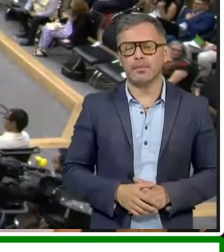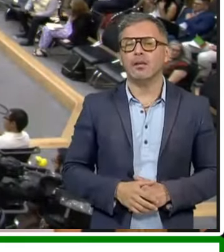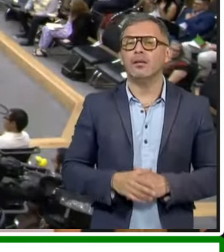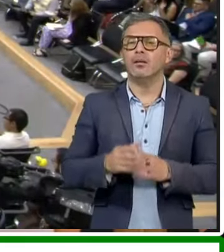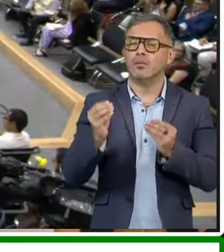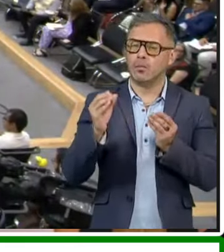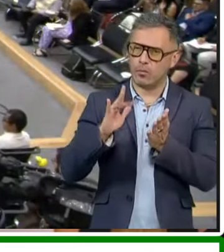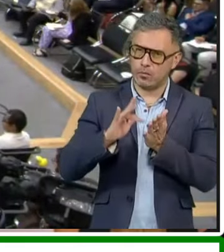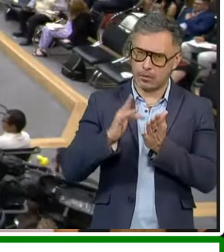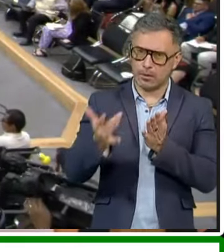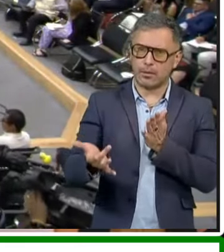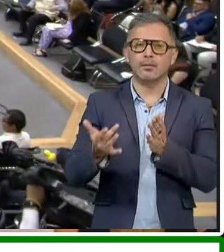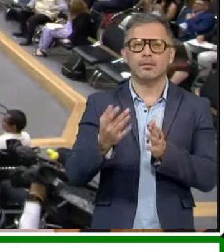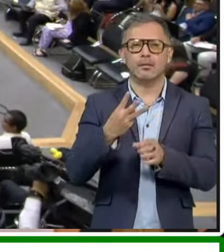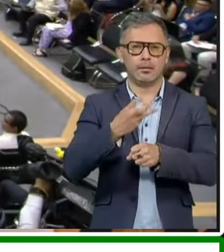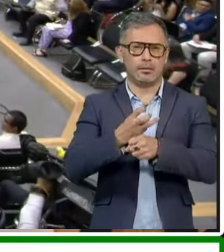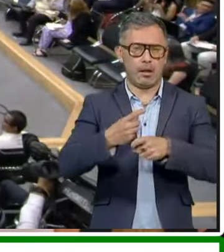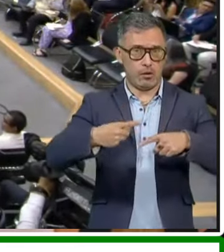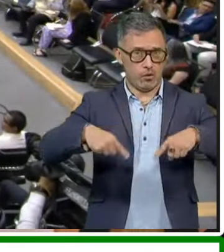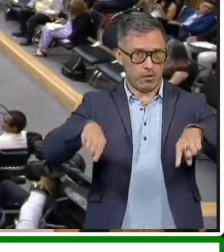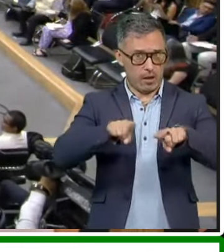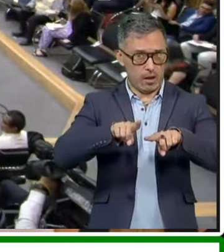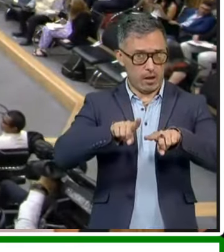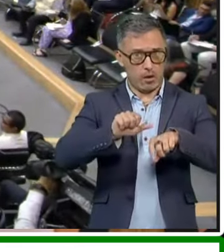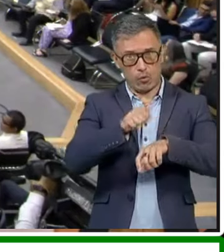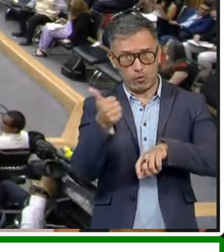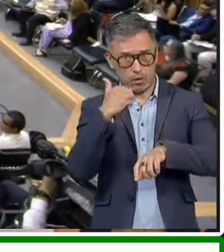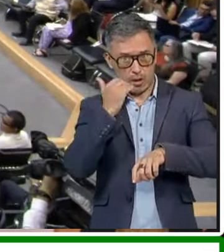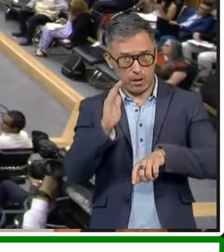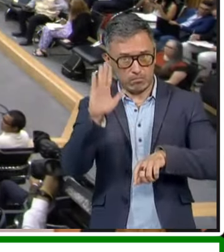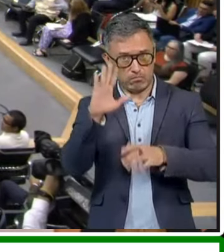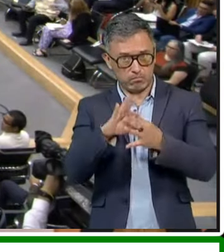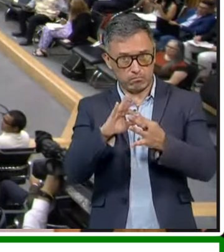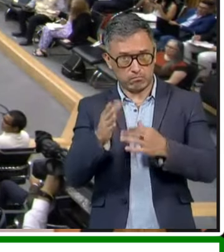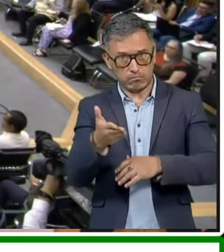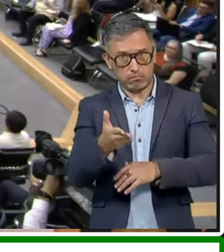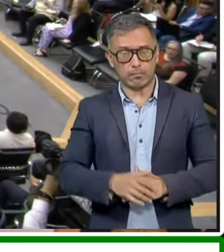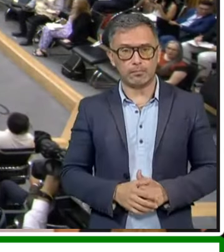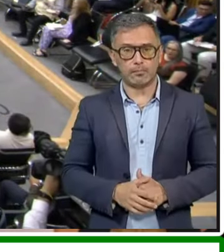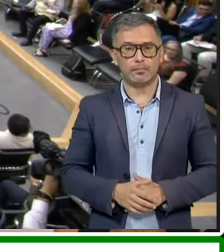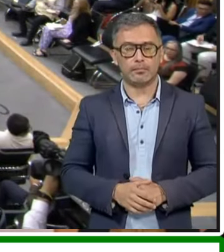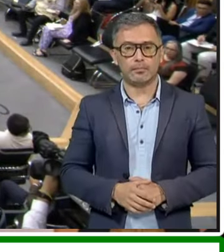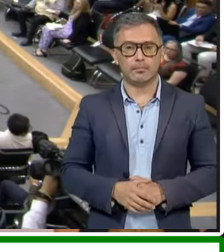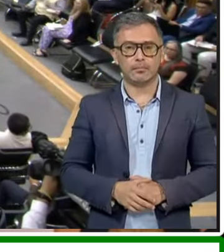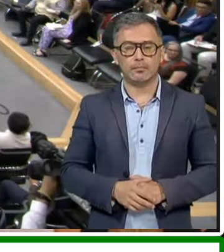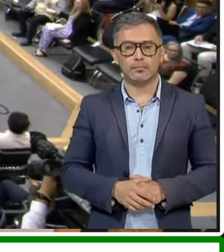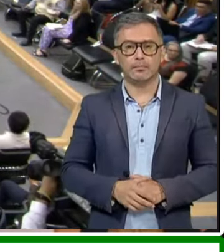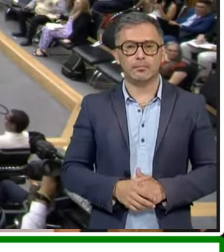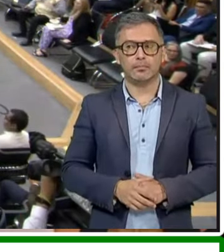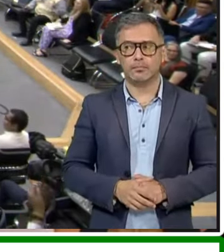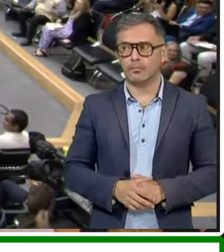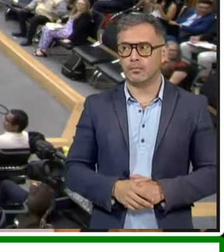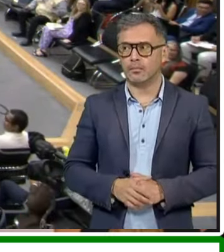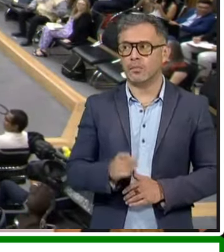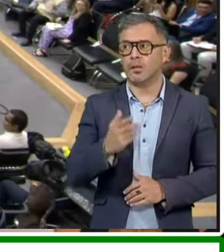Muchísimas gracias. En tercera ronda, ¿alguien más desea participar? Muy